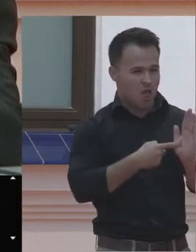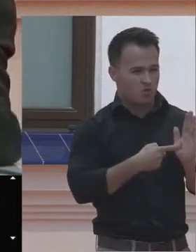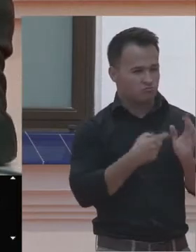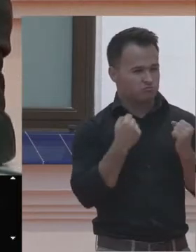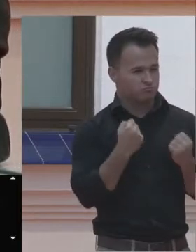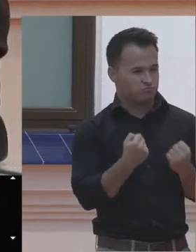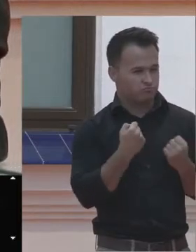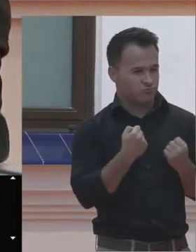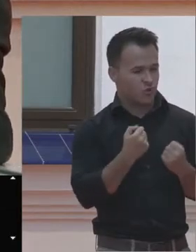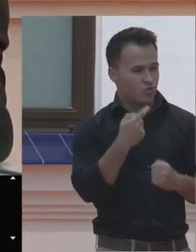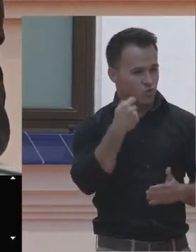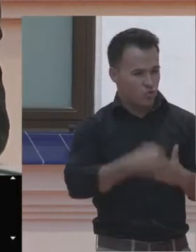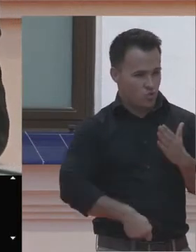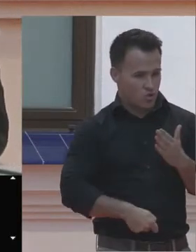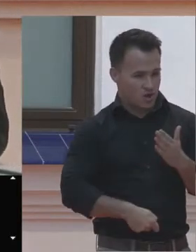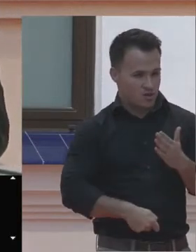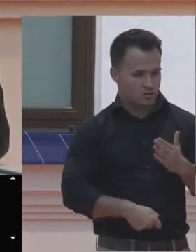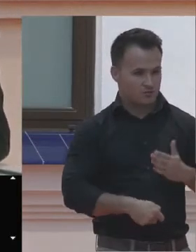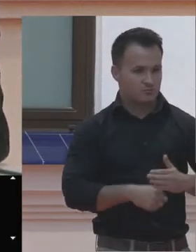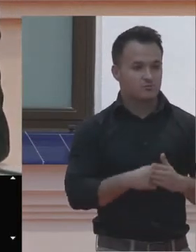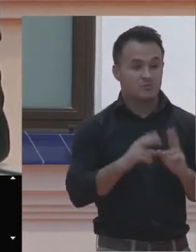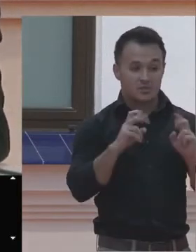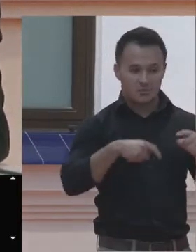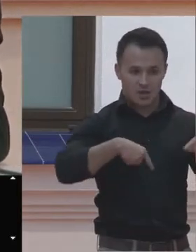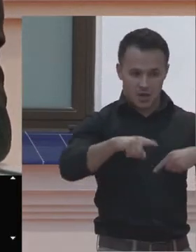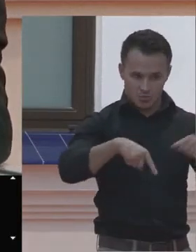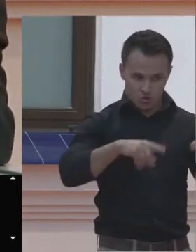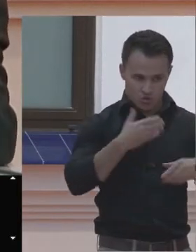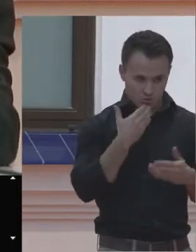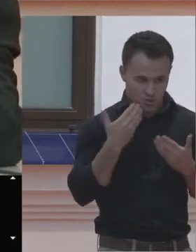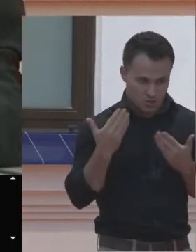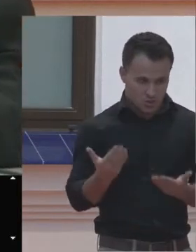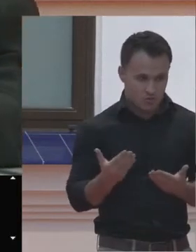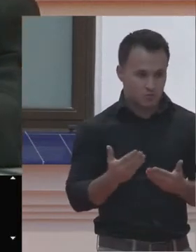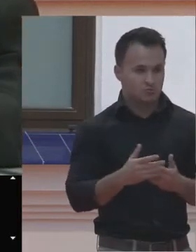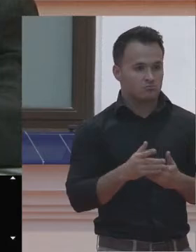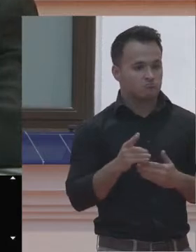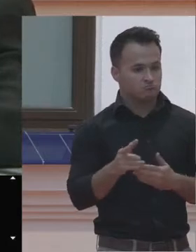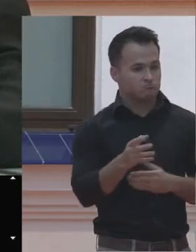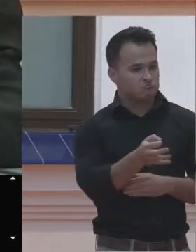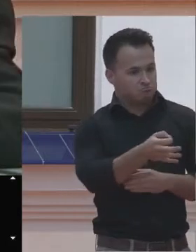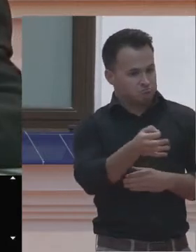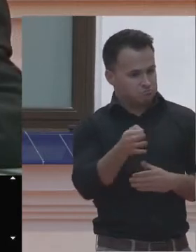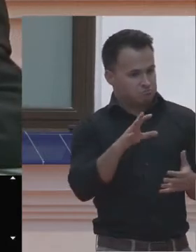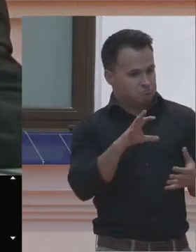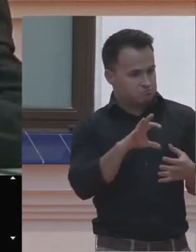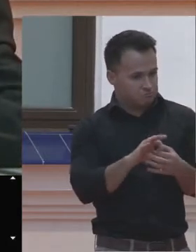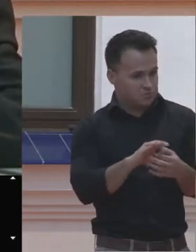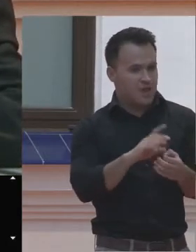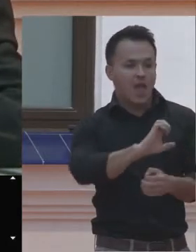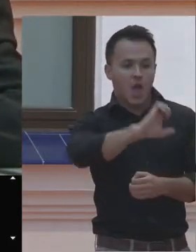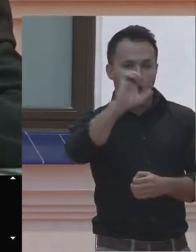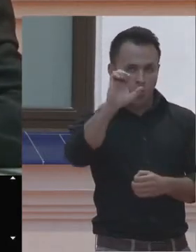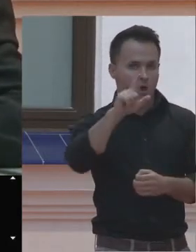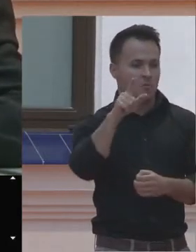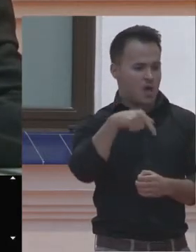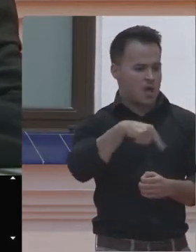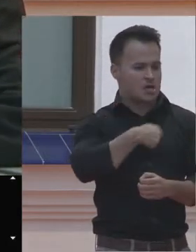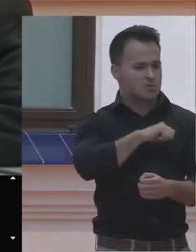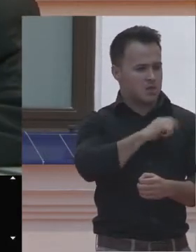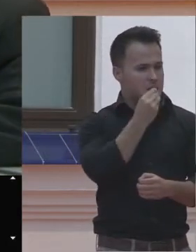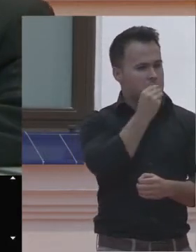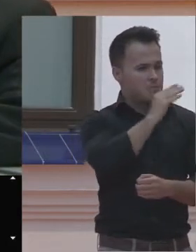accesibilidad a los medios de transporte, que es este el caso, bastante aceptable y de las mejores de Europa, si no la